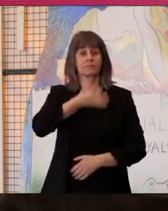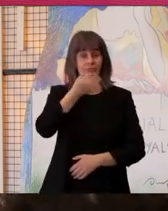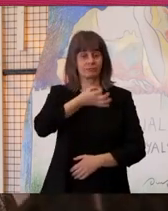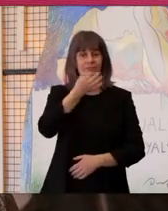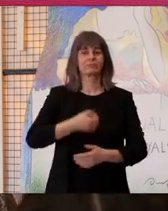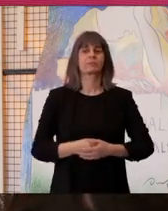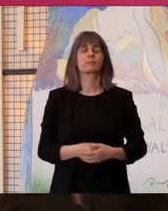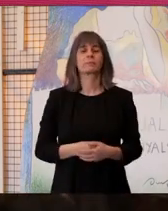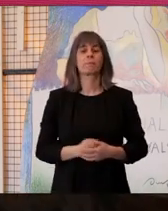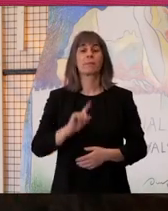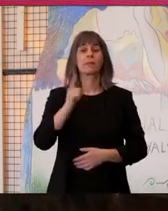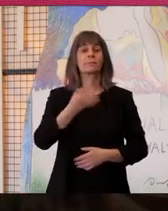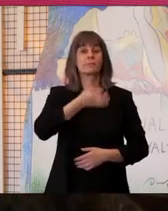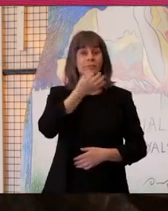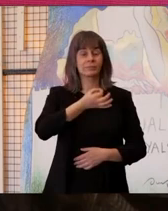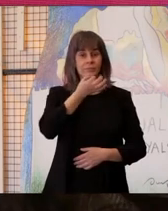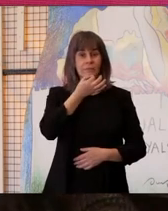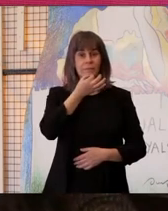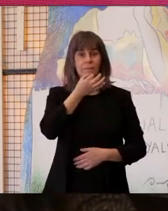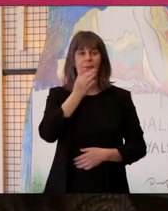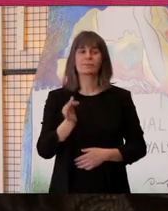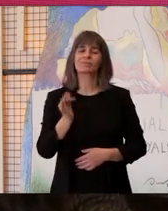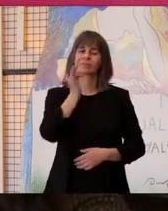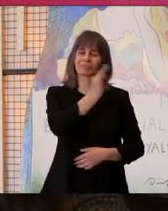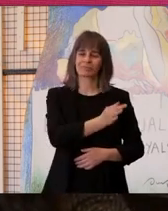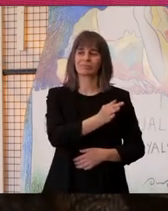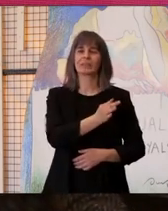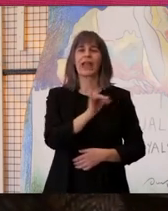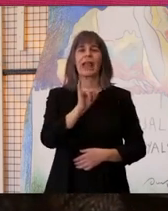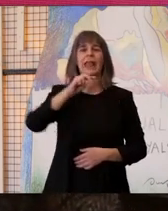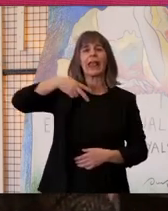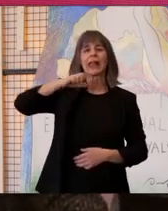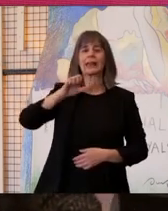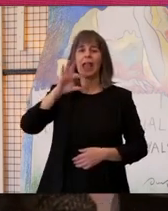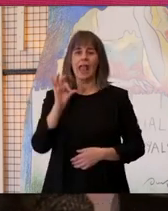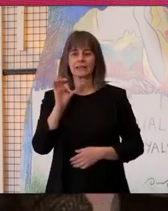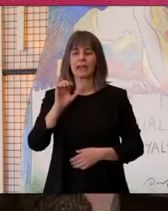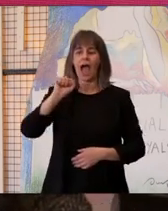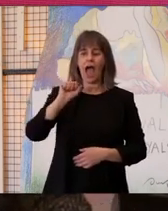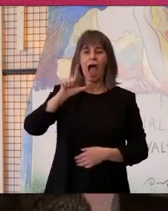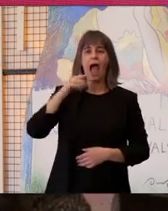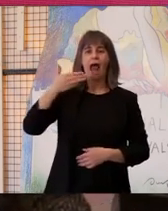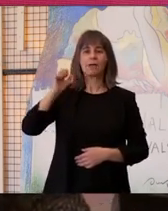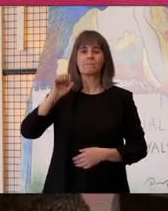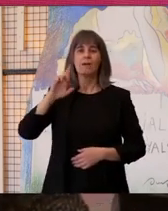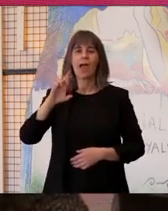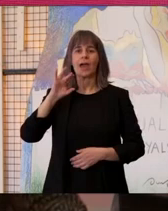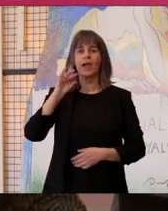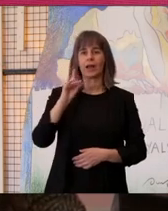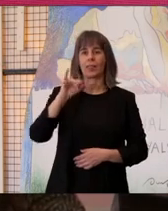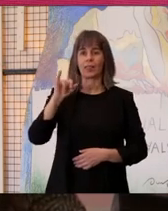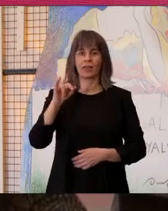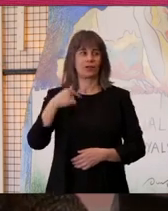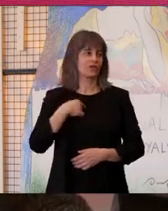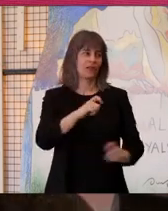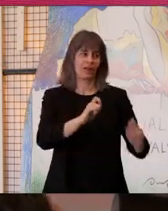la primera intervención corre a cargo de Inés alberdi Inés es un sueño tenerte